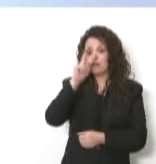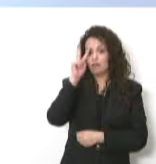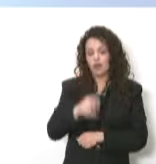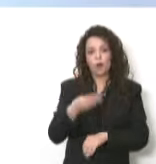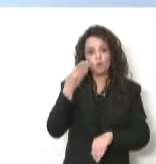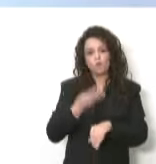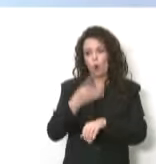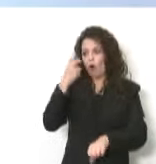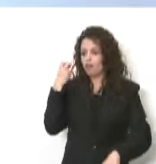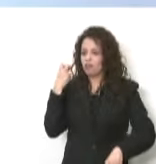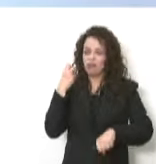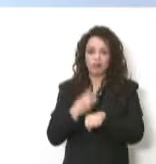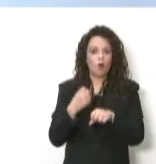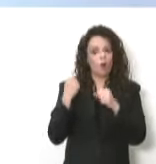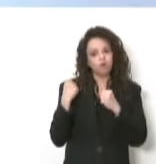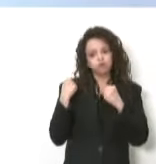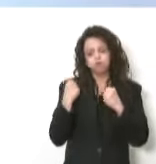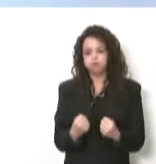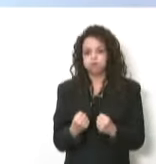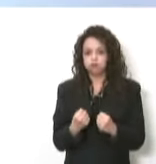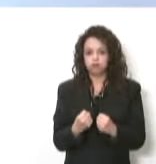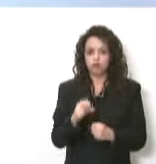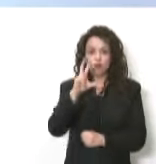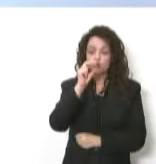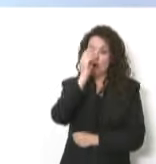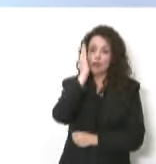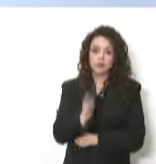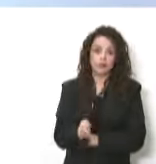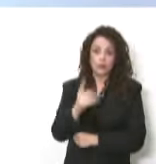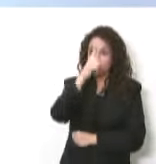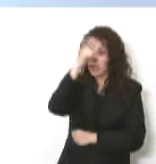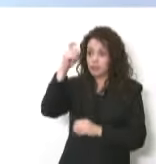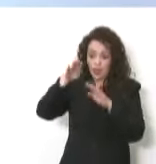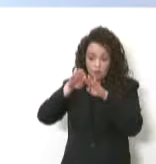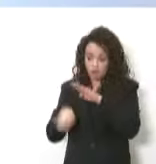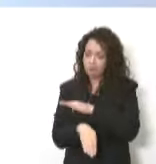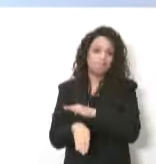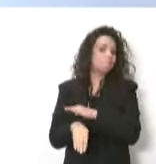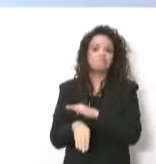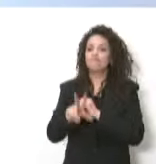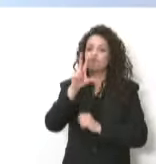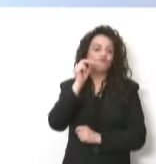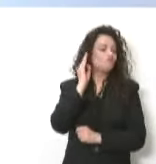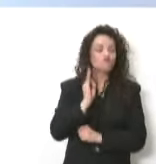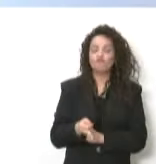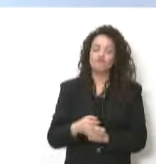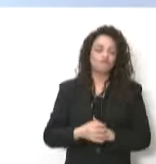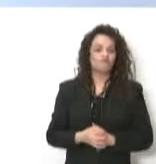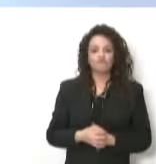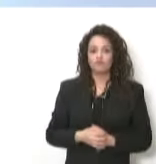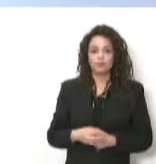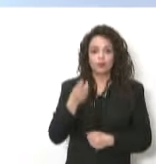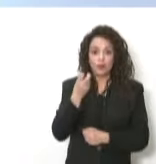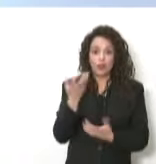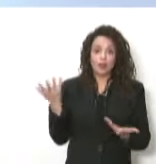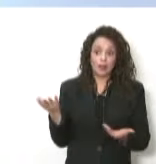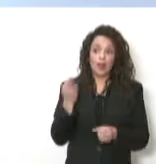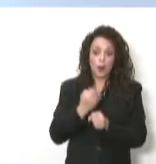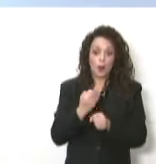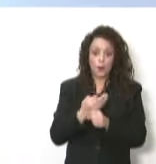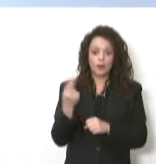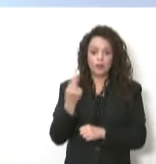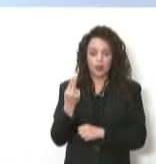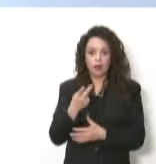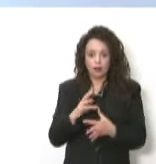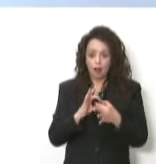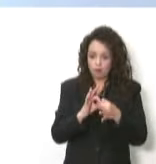no admite menos que 100. Entonces sabemos que ahí vendrá ahora la fase de acompañamiento, siempre lo hemos tenido,